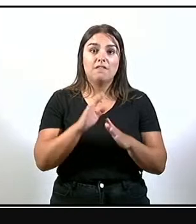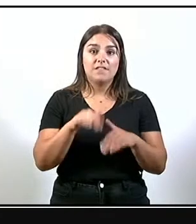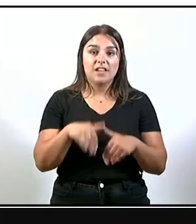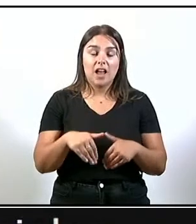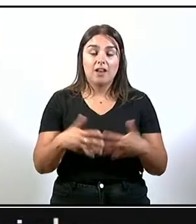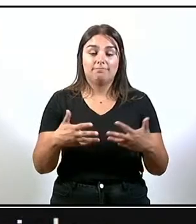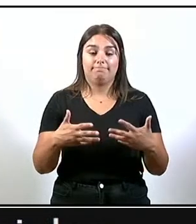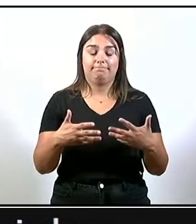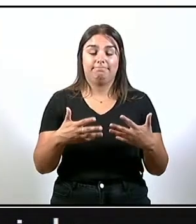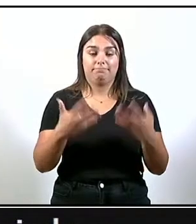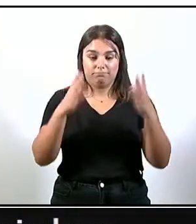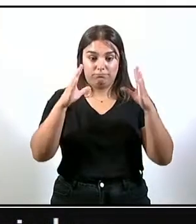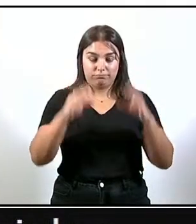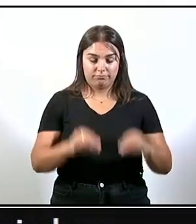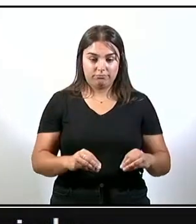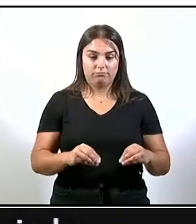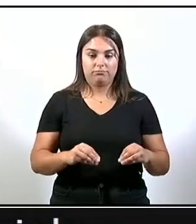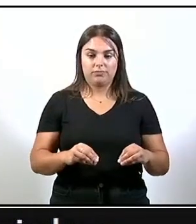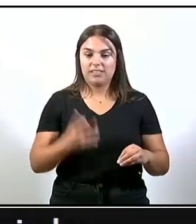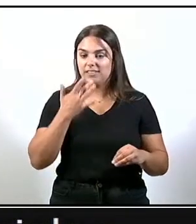con el que si hay que ir a elecciones se va.